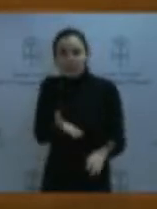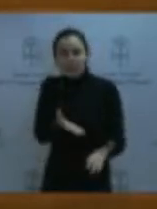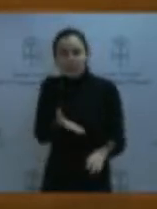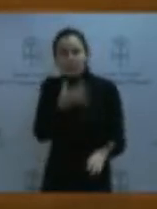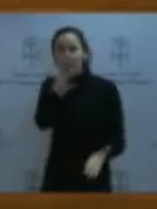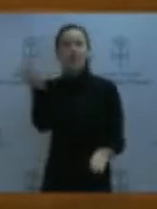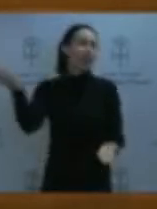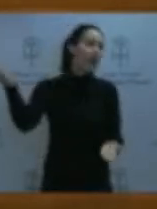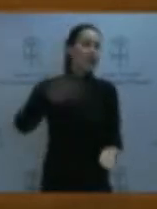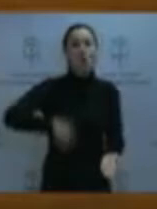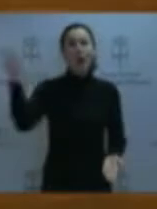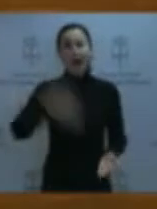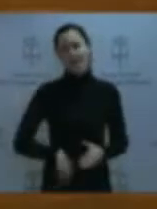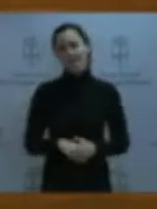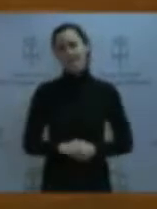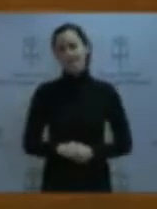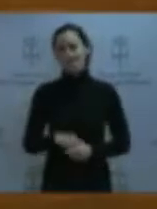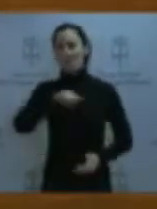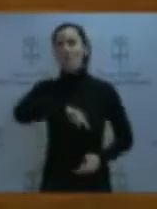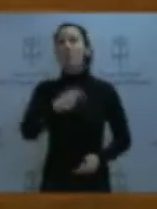mensaje no tiene vergüenza.